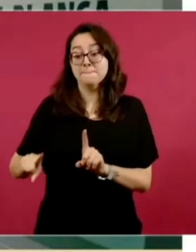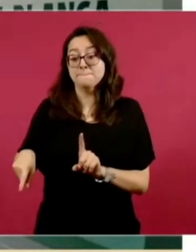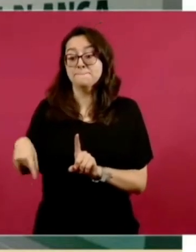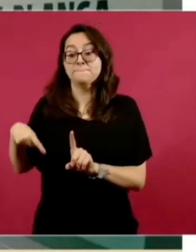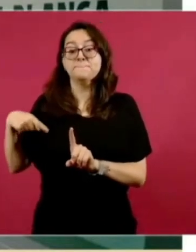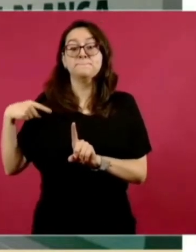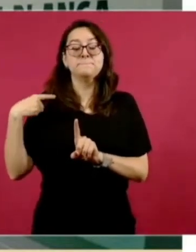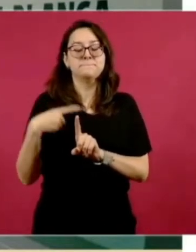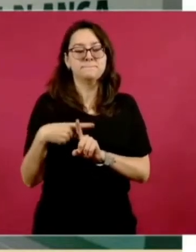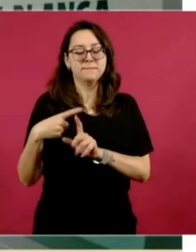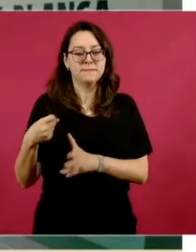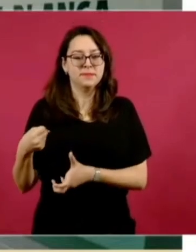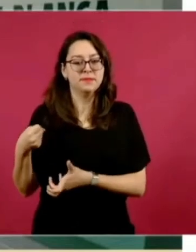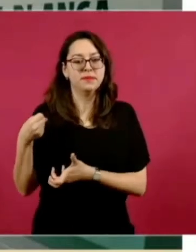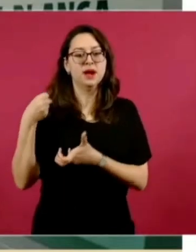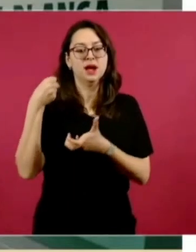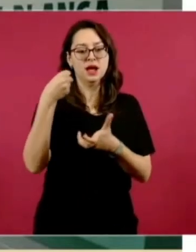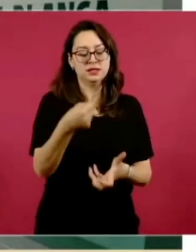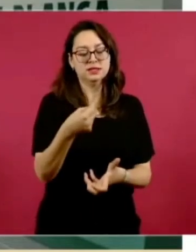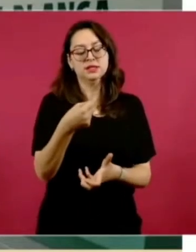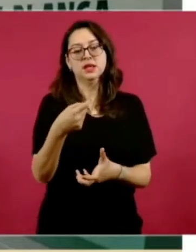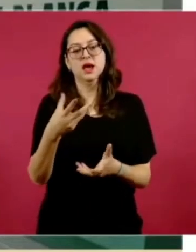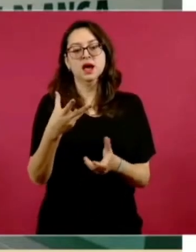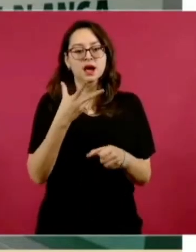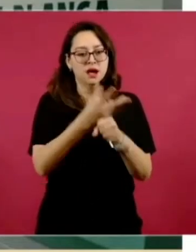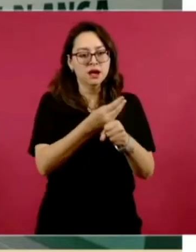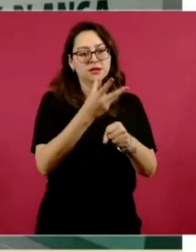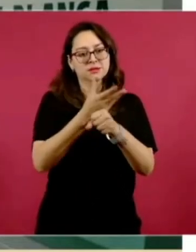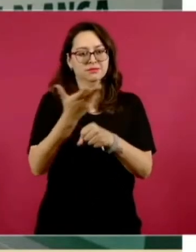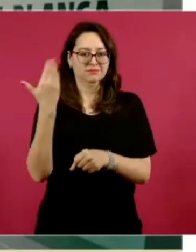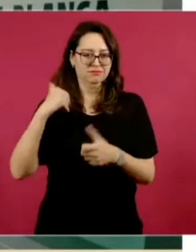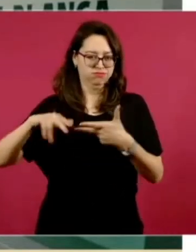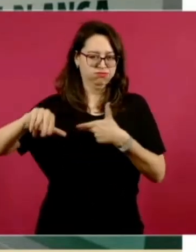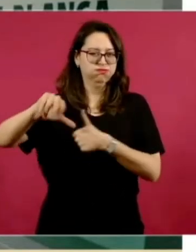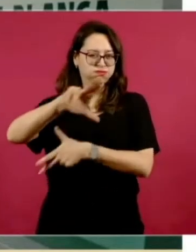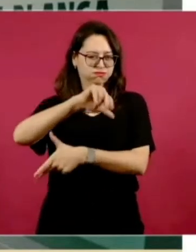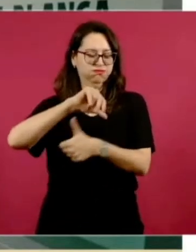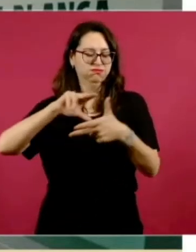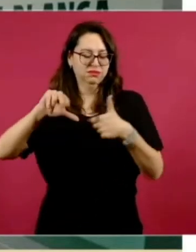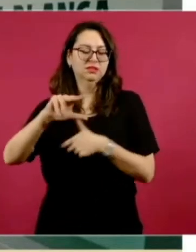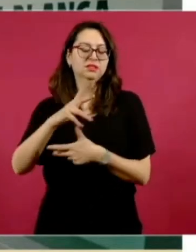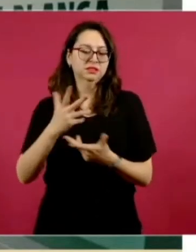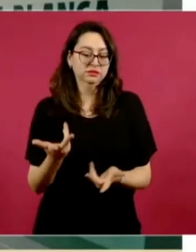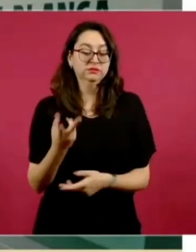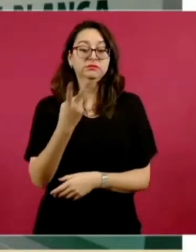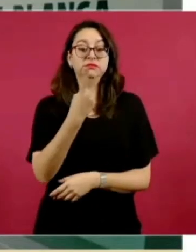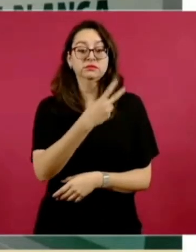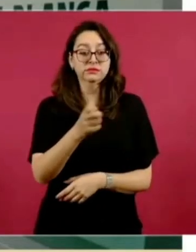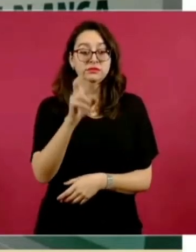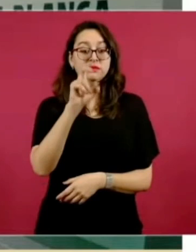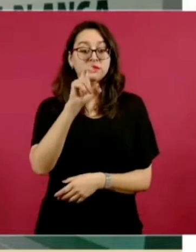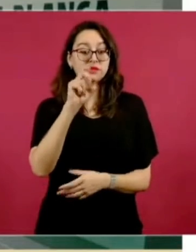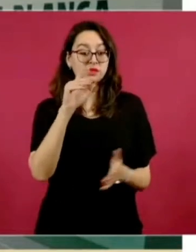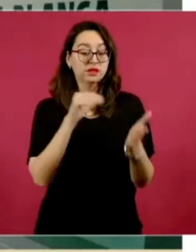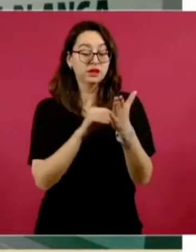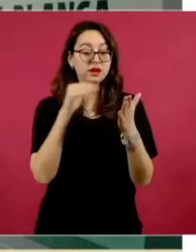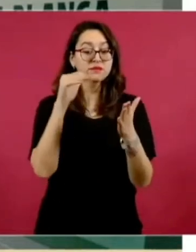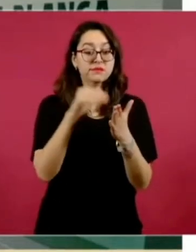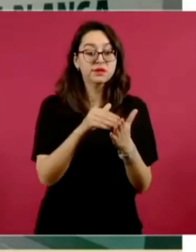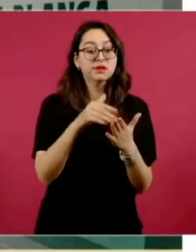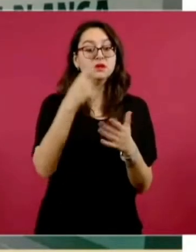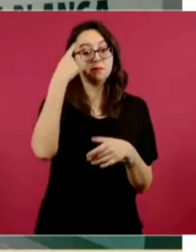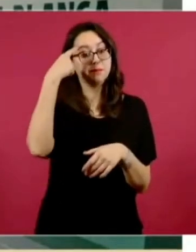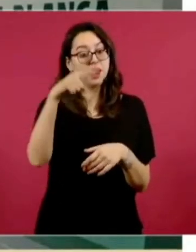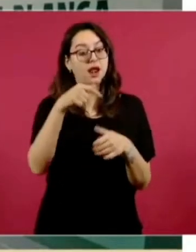algunos centros de salud, en 110 centros de salud que fueron dañados por el huracán Otis. 230 millones de pesos para la intervención